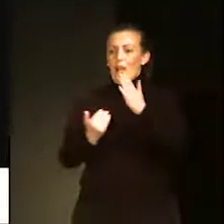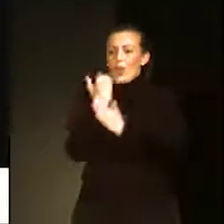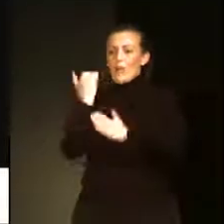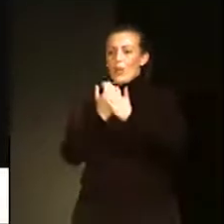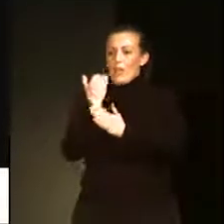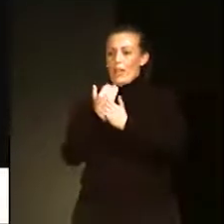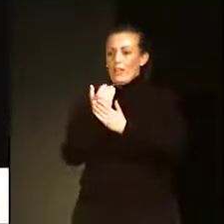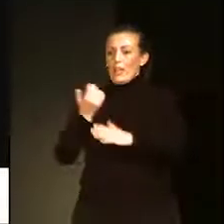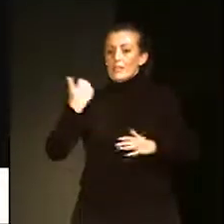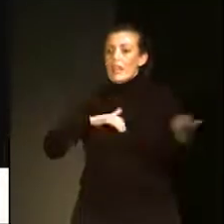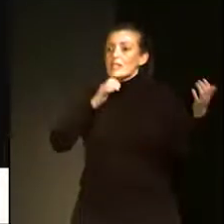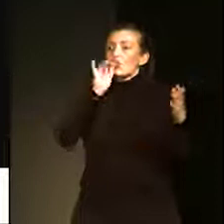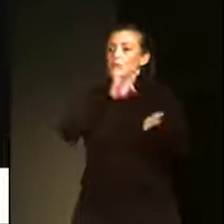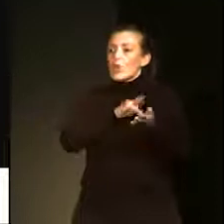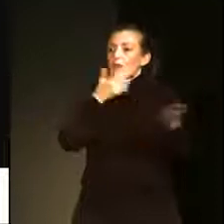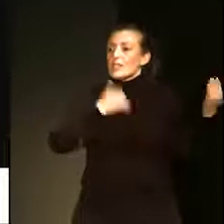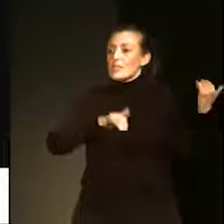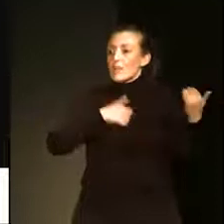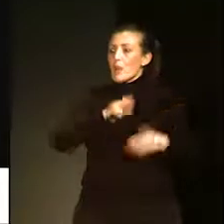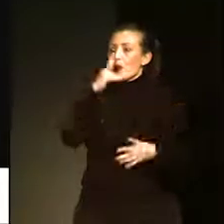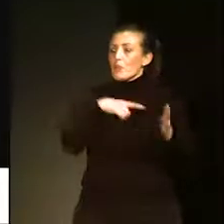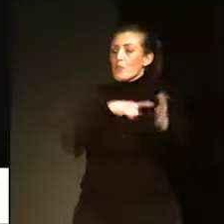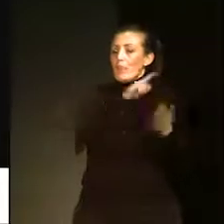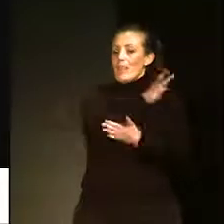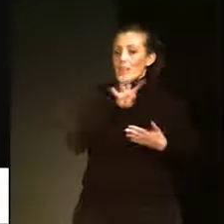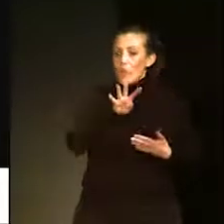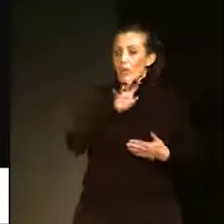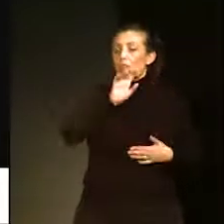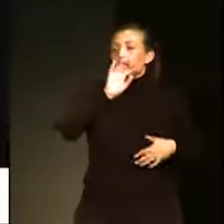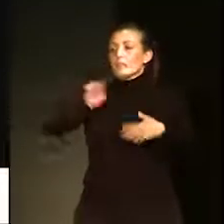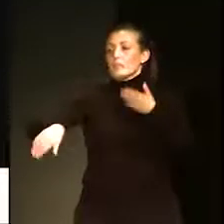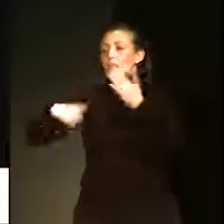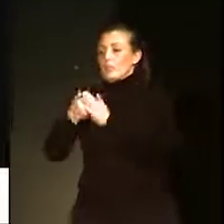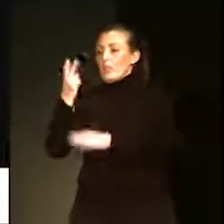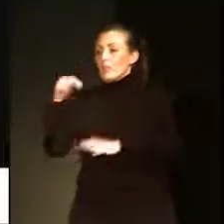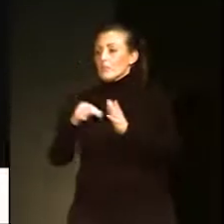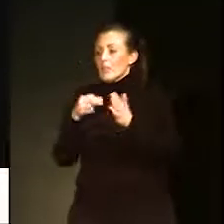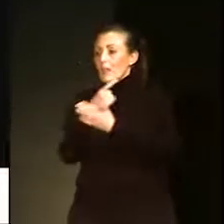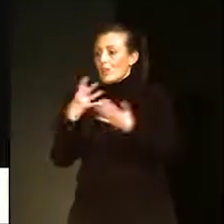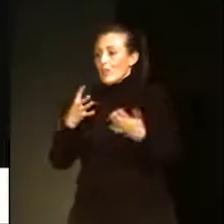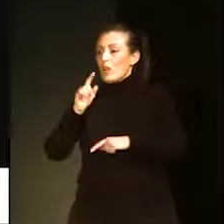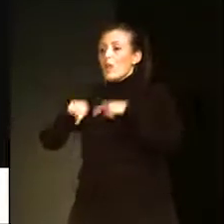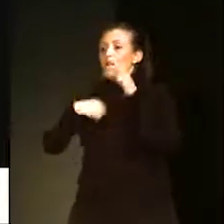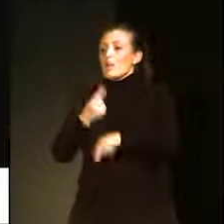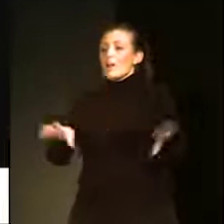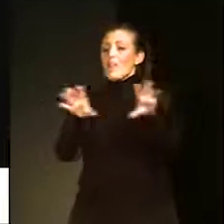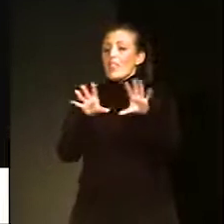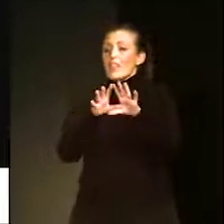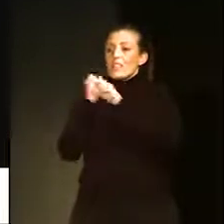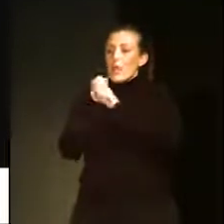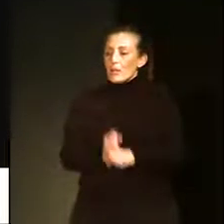las celebradas en Sevilla en 2014. Tras el 10º aniversario en Madrid, volvemos de nuevo